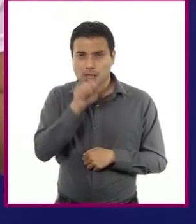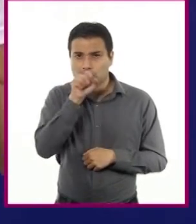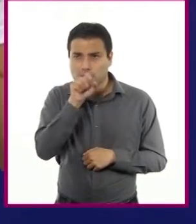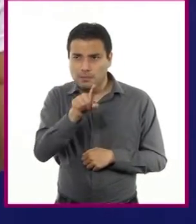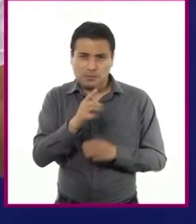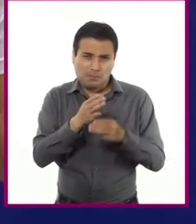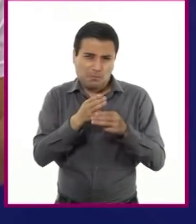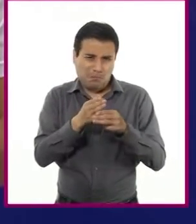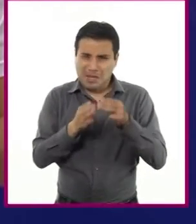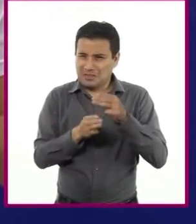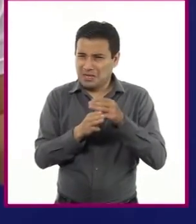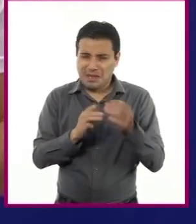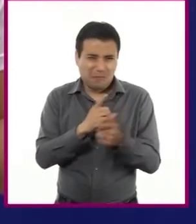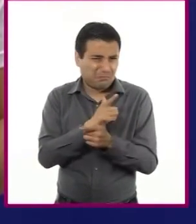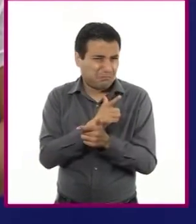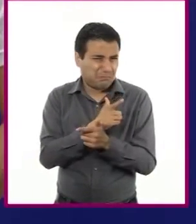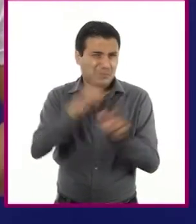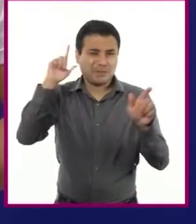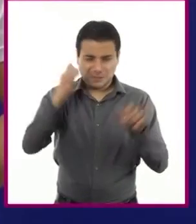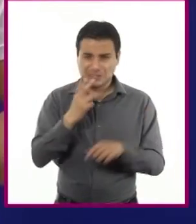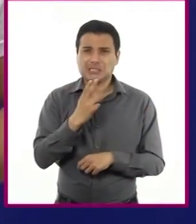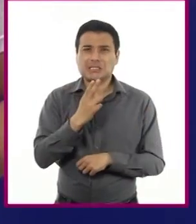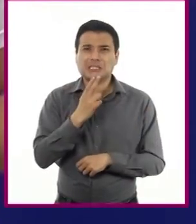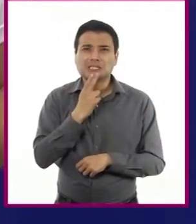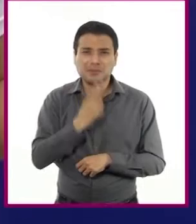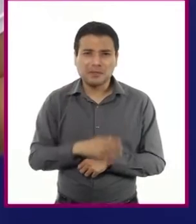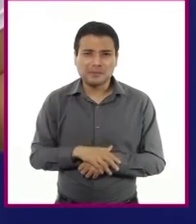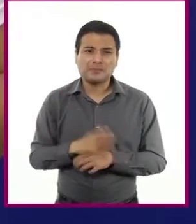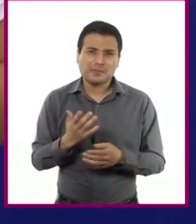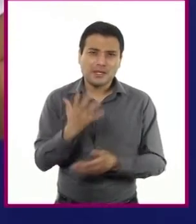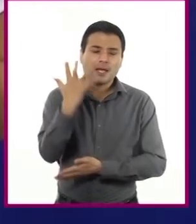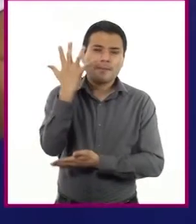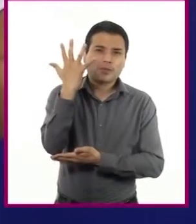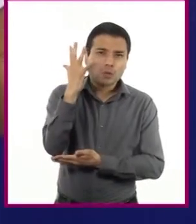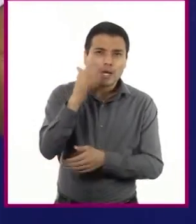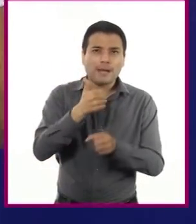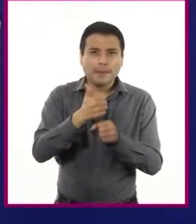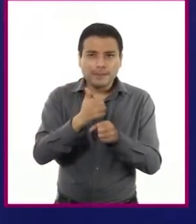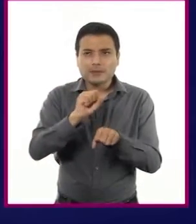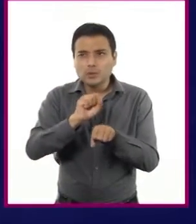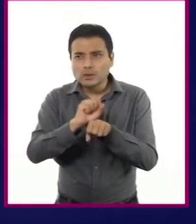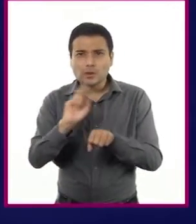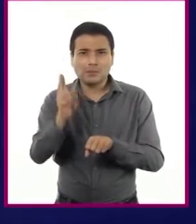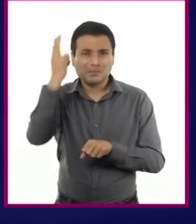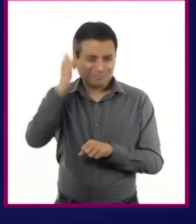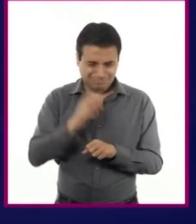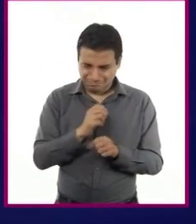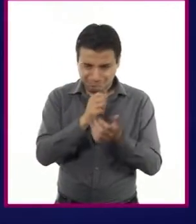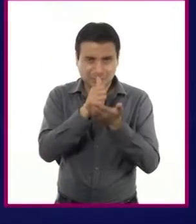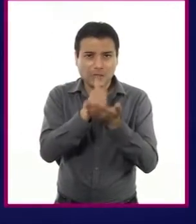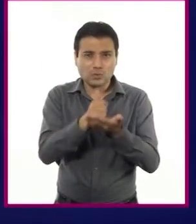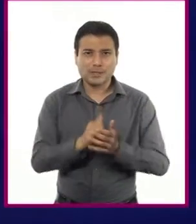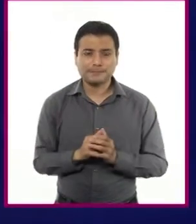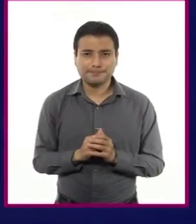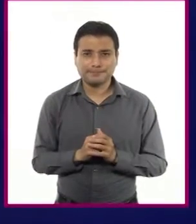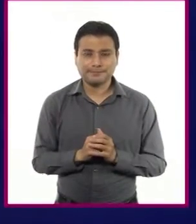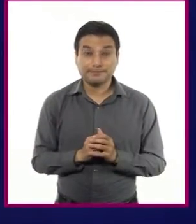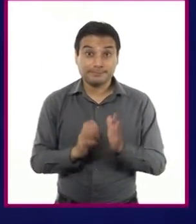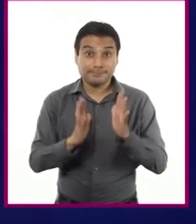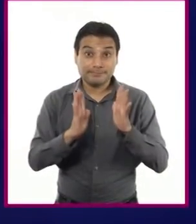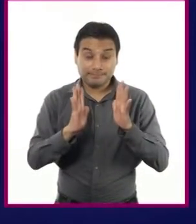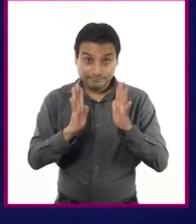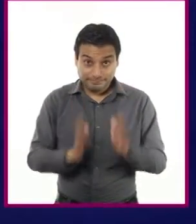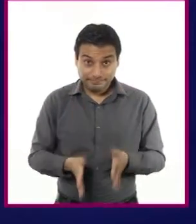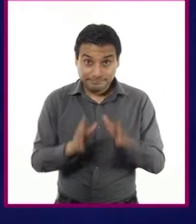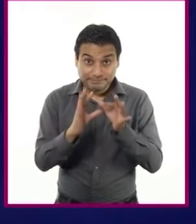asignatura, en cualquier nivel académico o profesional en el cual nos encontremos. Una vez que definimos qué son los